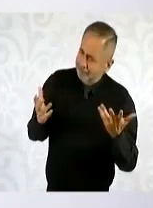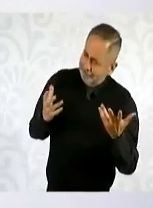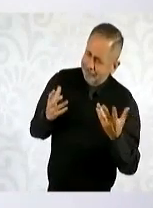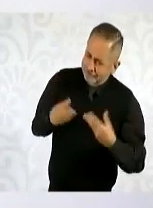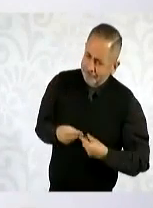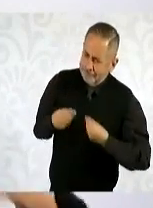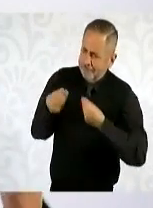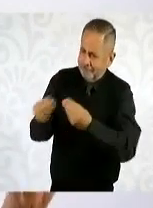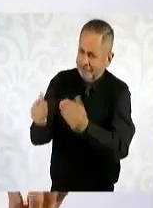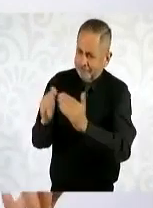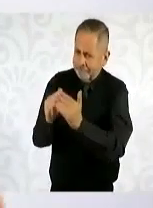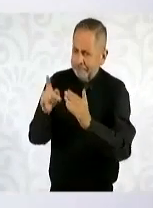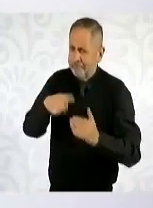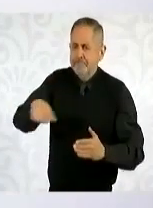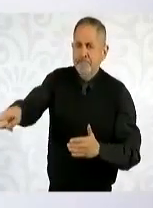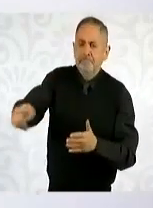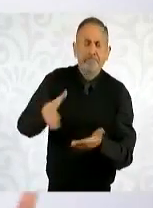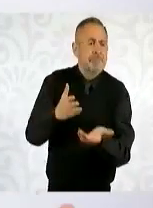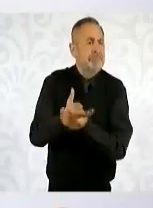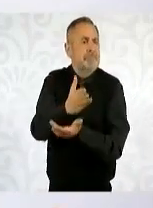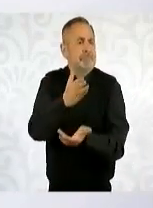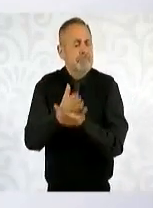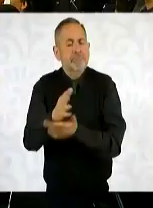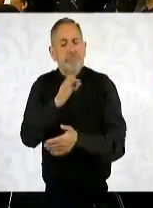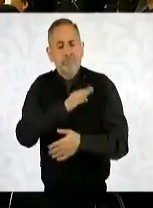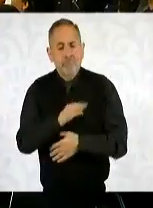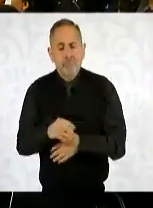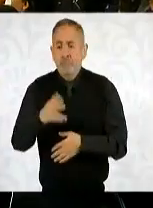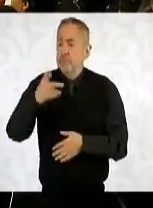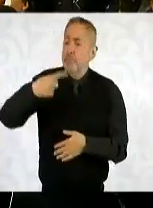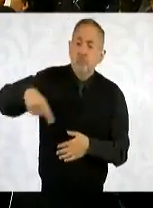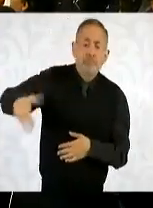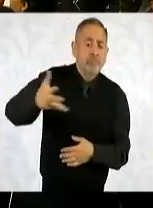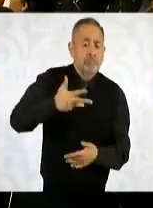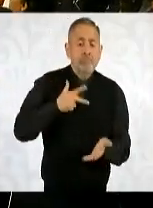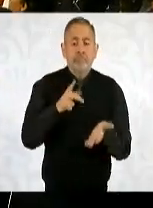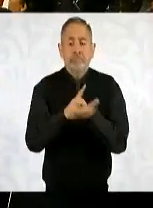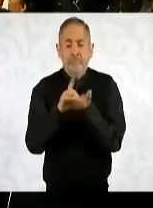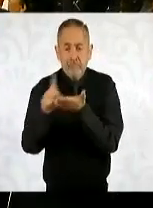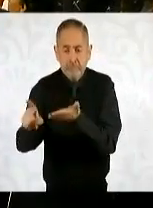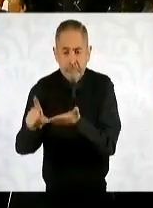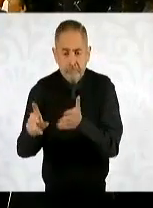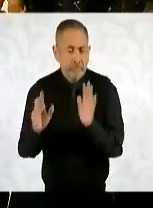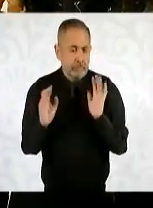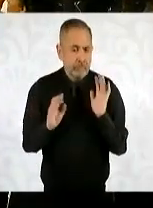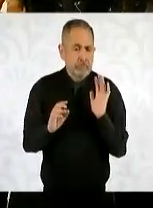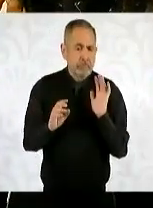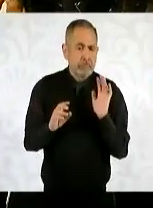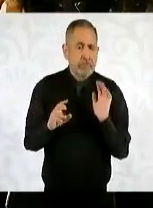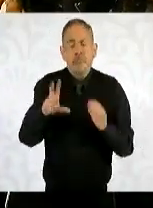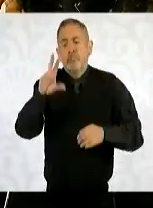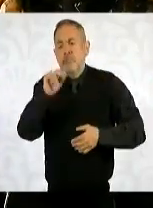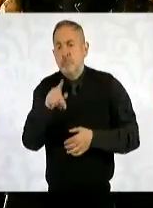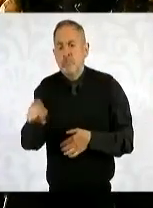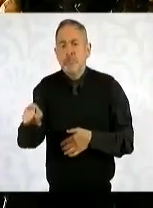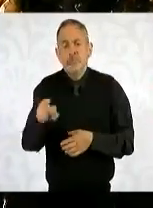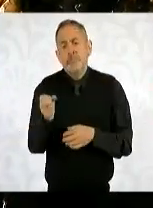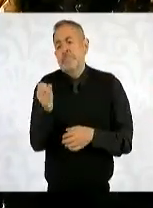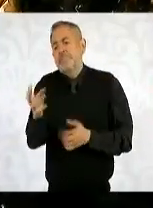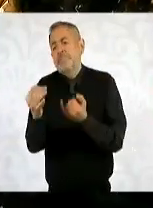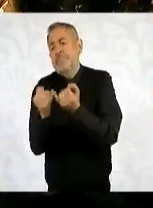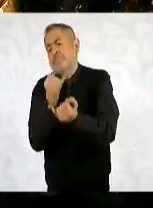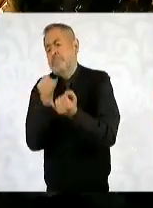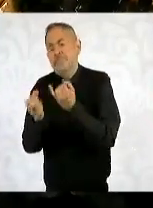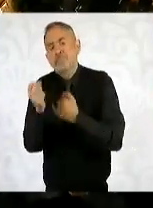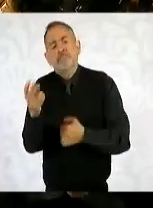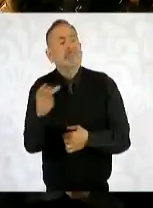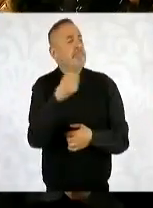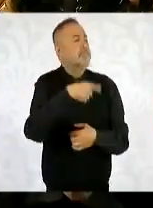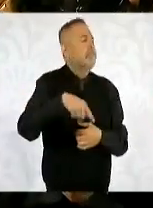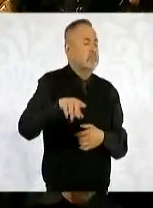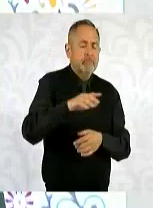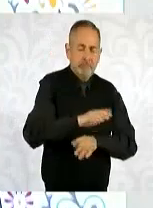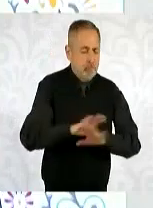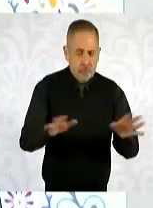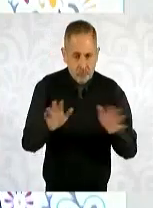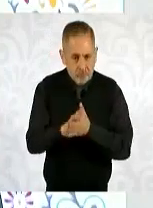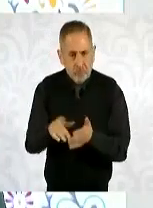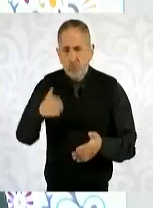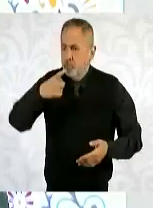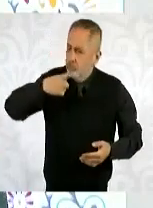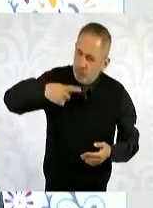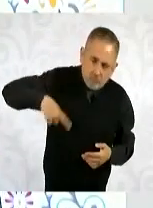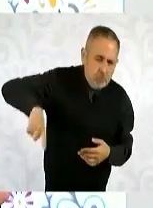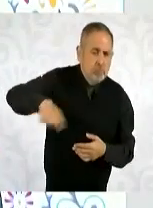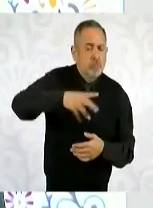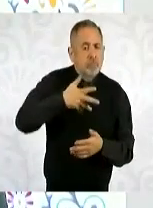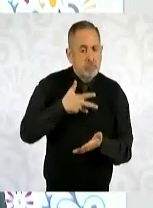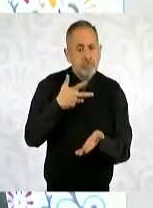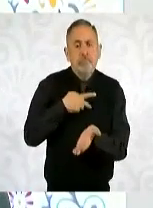vivienda, el acceso a un techo como un derecho, no solamente como el propio desarrollo inmobiliario que existe en